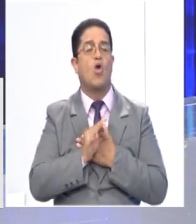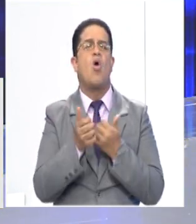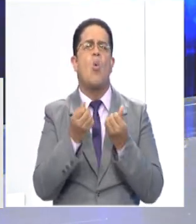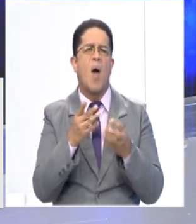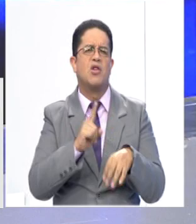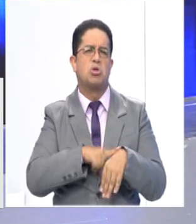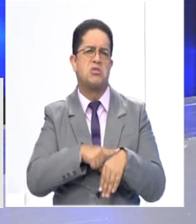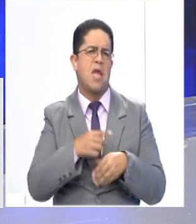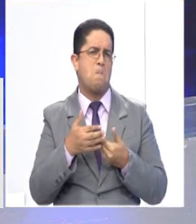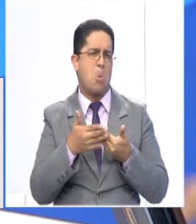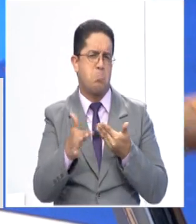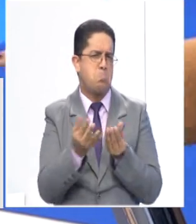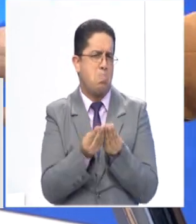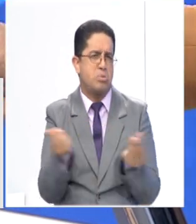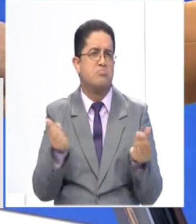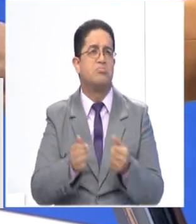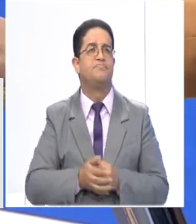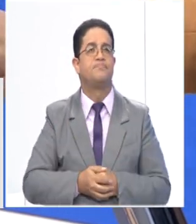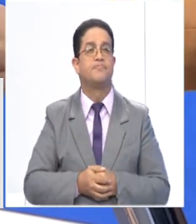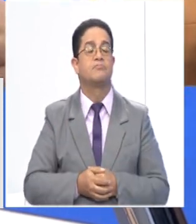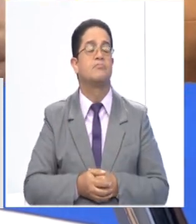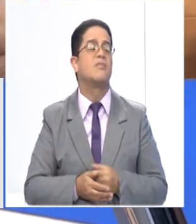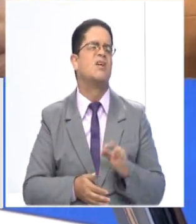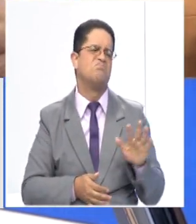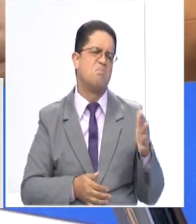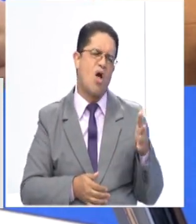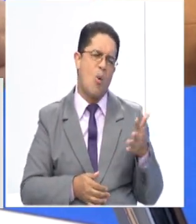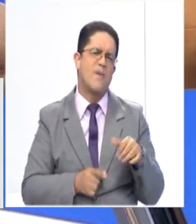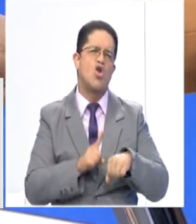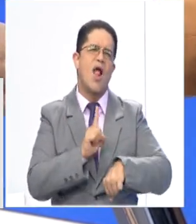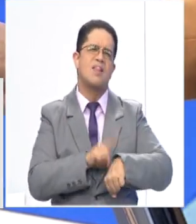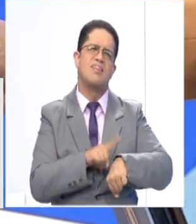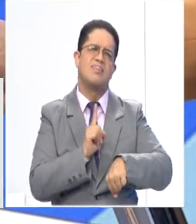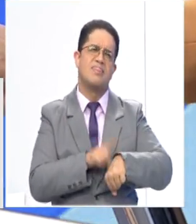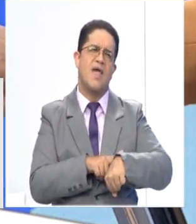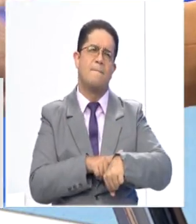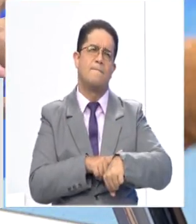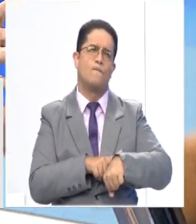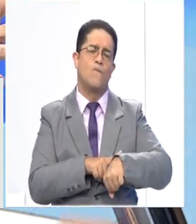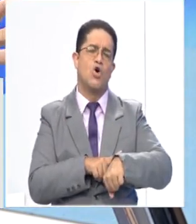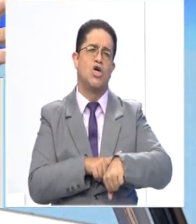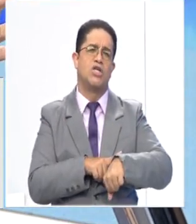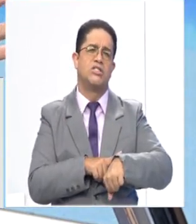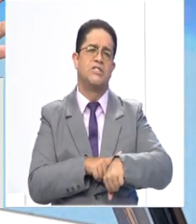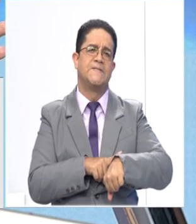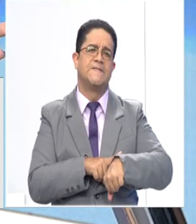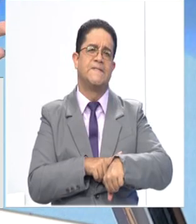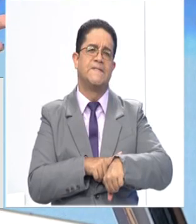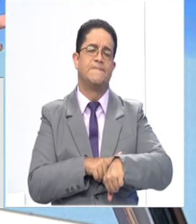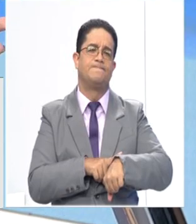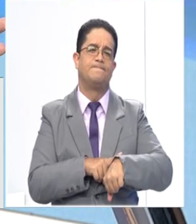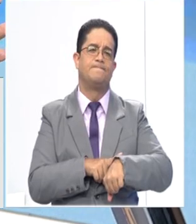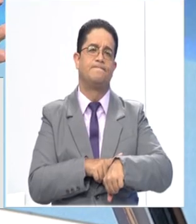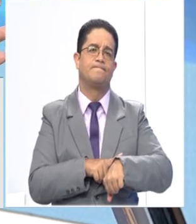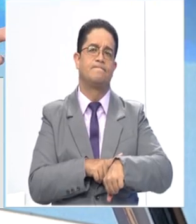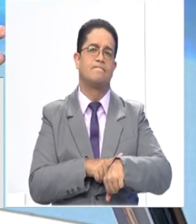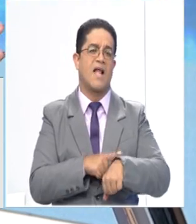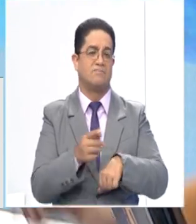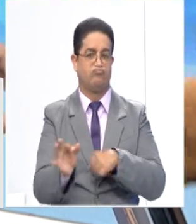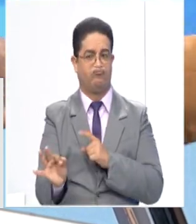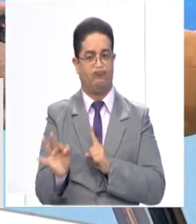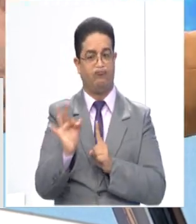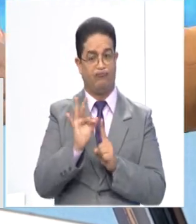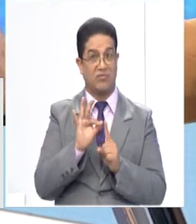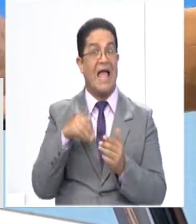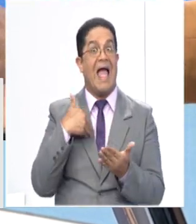tiempo dura en ella? Sí, se habla de que el periodo de incubación, que es el momento en que nos contagiamos con la infección hasta que manifestamos la